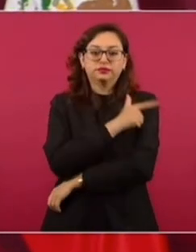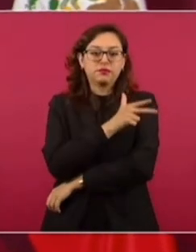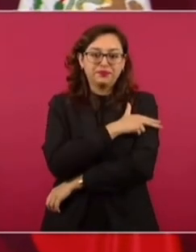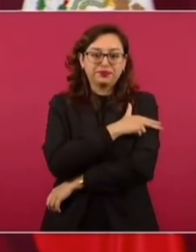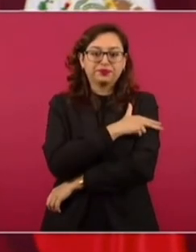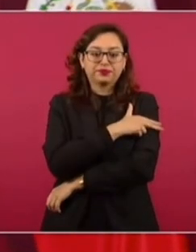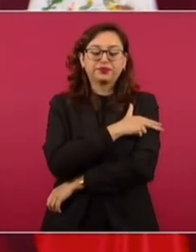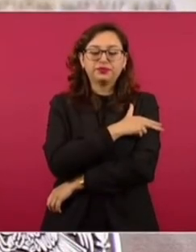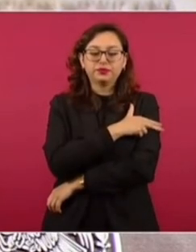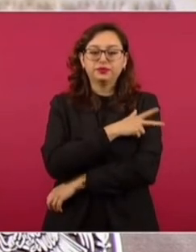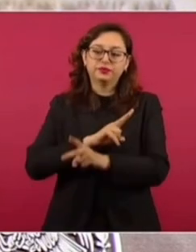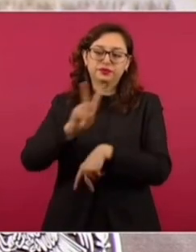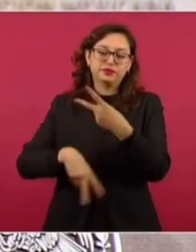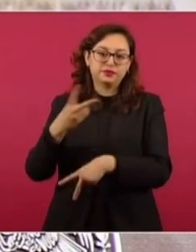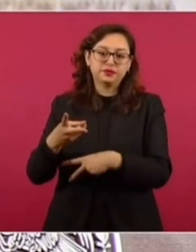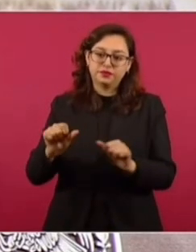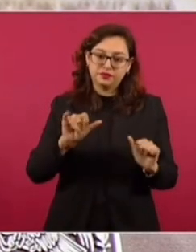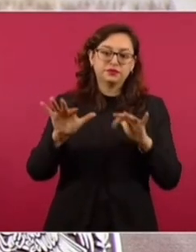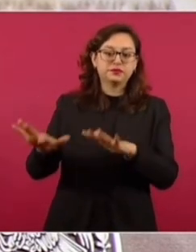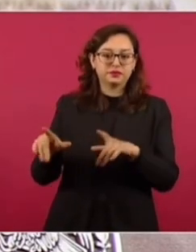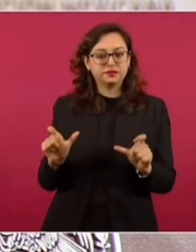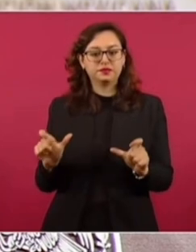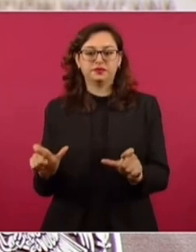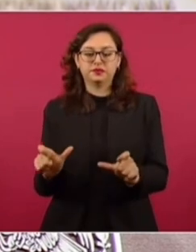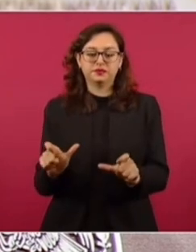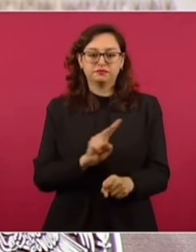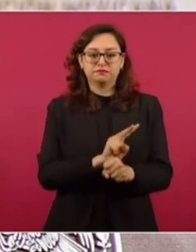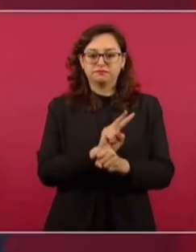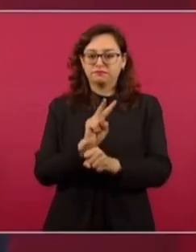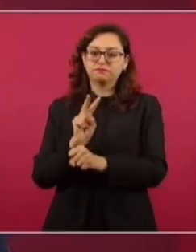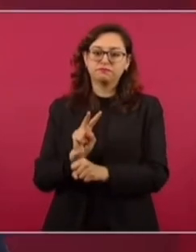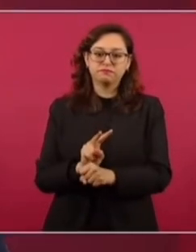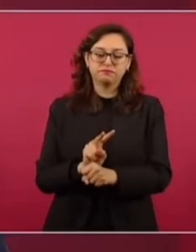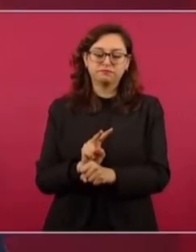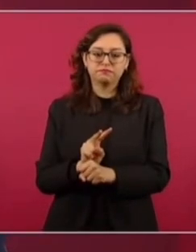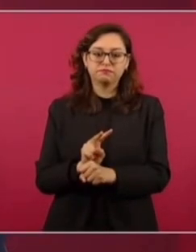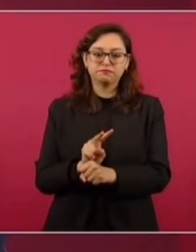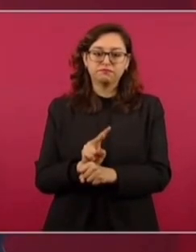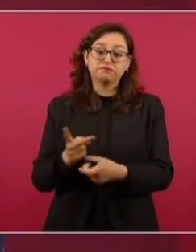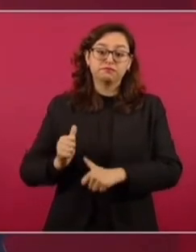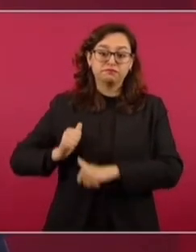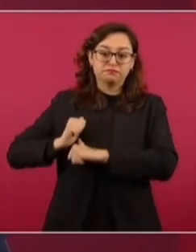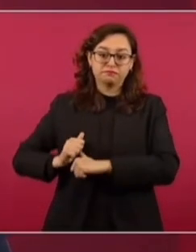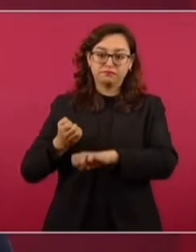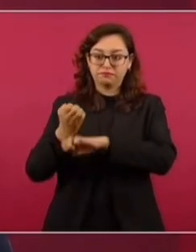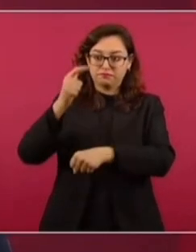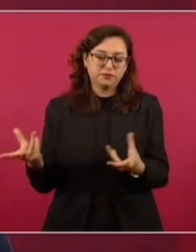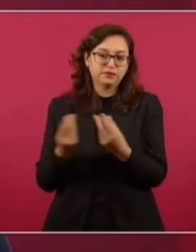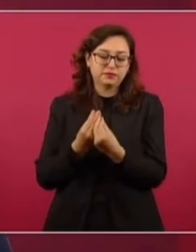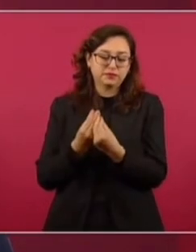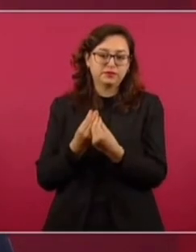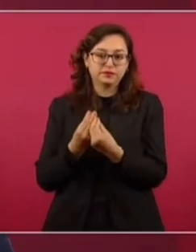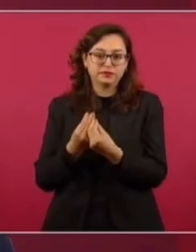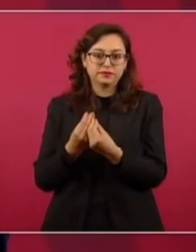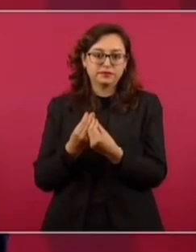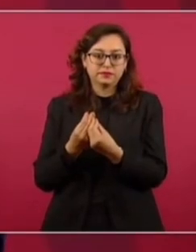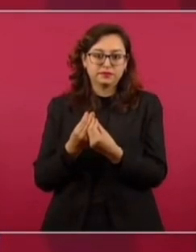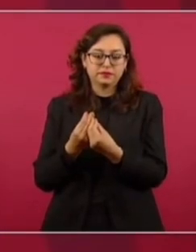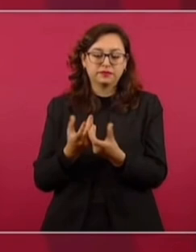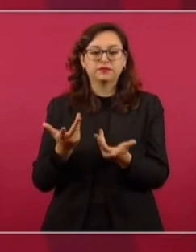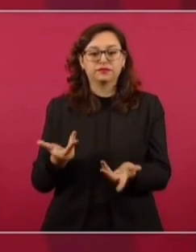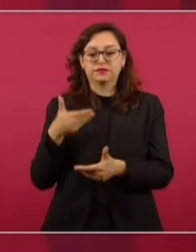Nacional, está actuando y siempre en coordinación con las autoridades locales. Se